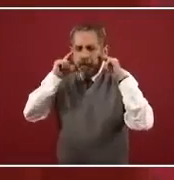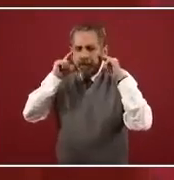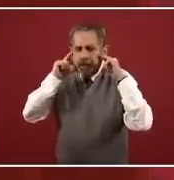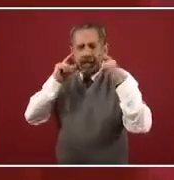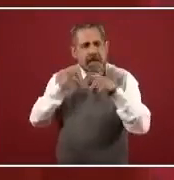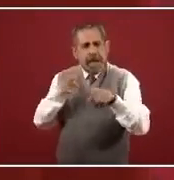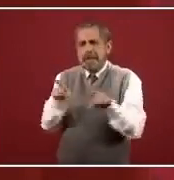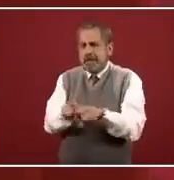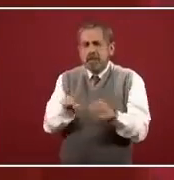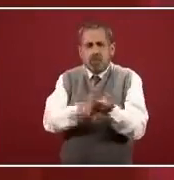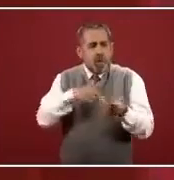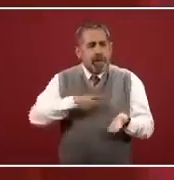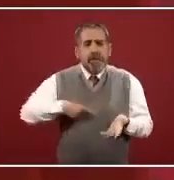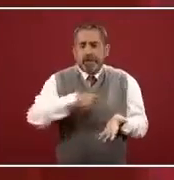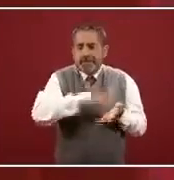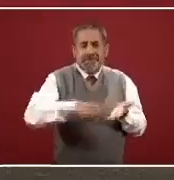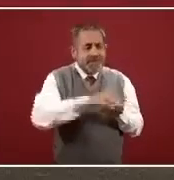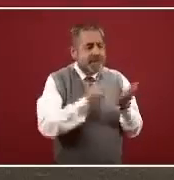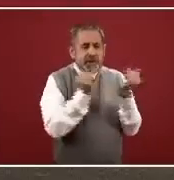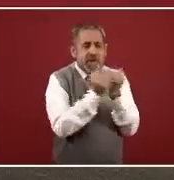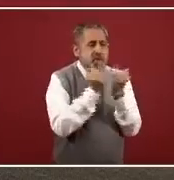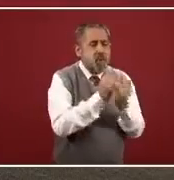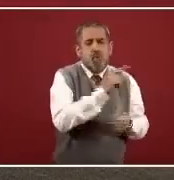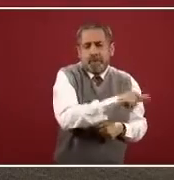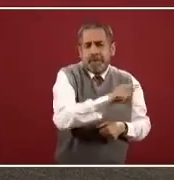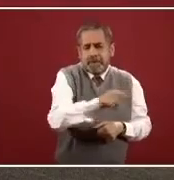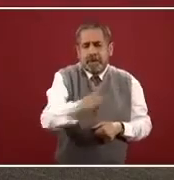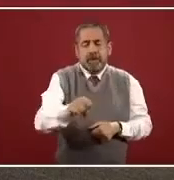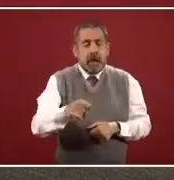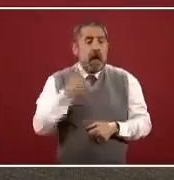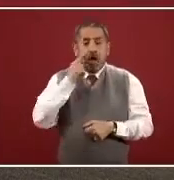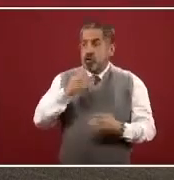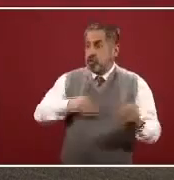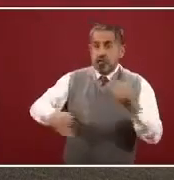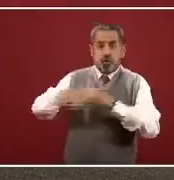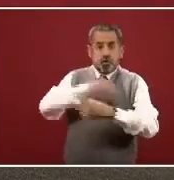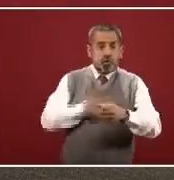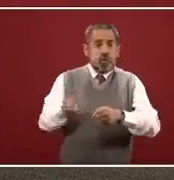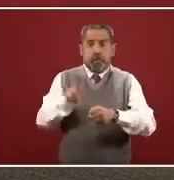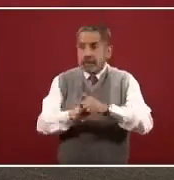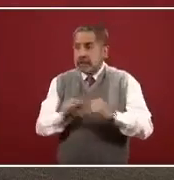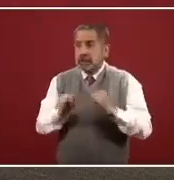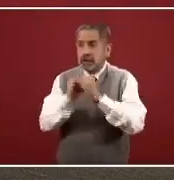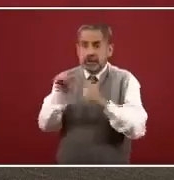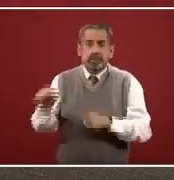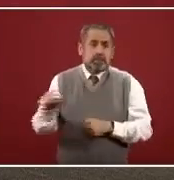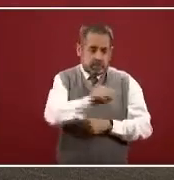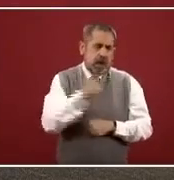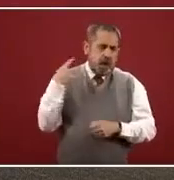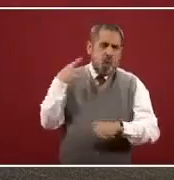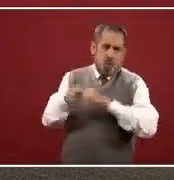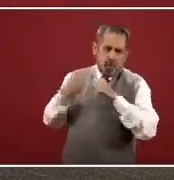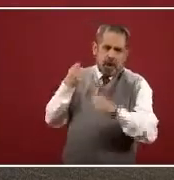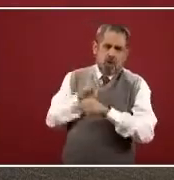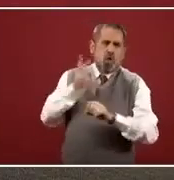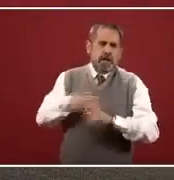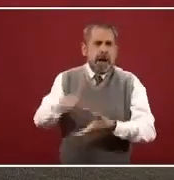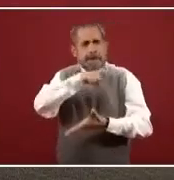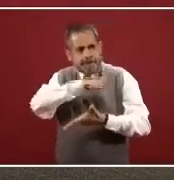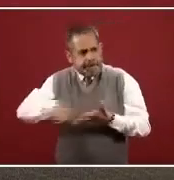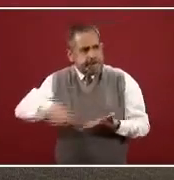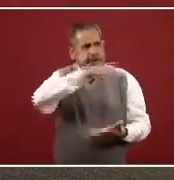las instituciones tuvieron compras tanto el año pasado como en este año para pues, gran parte de los